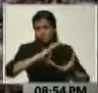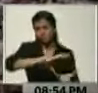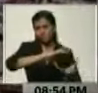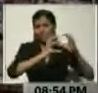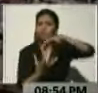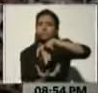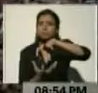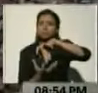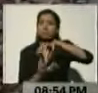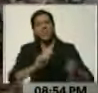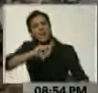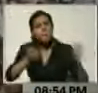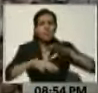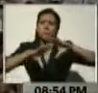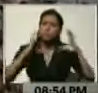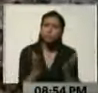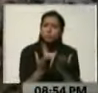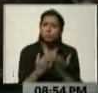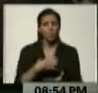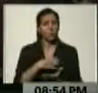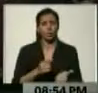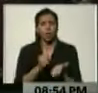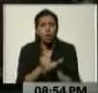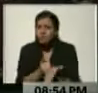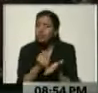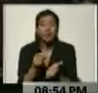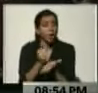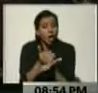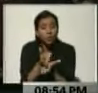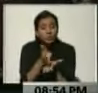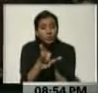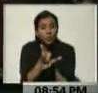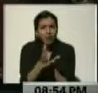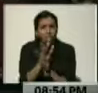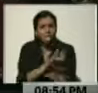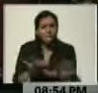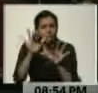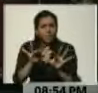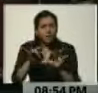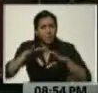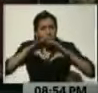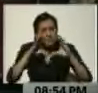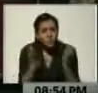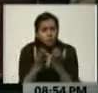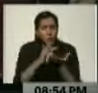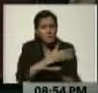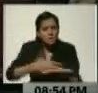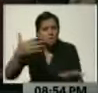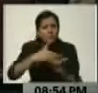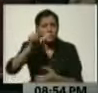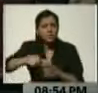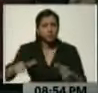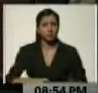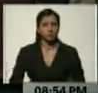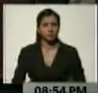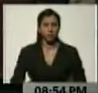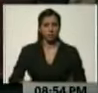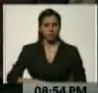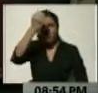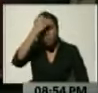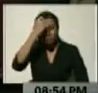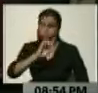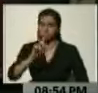Lo vamos a poner al derecho, no van a poder seguir manipulando a millones y a miles de seres humanos en este planeta. Nosotros no somos tarados.